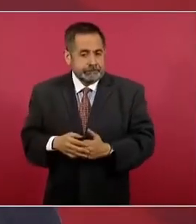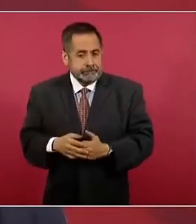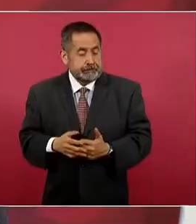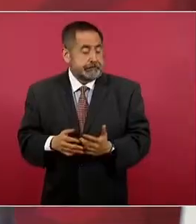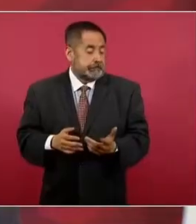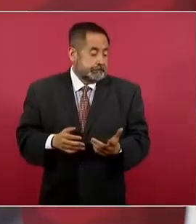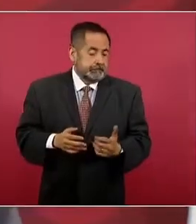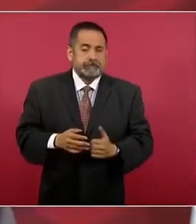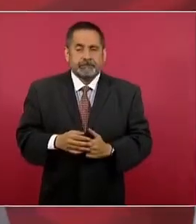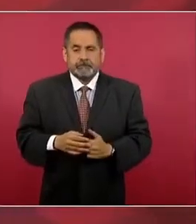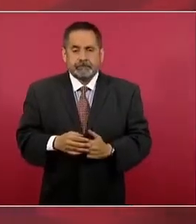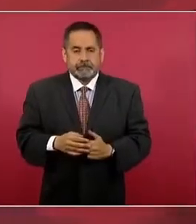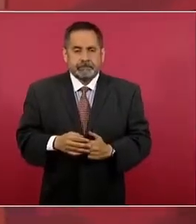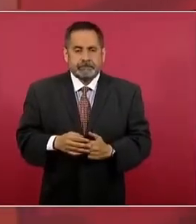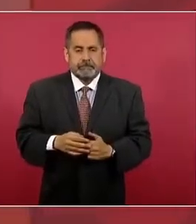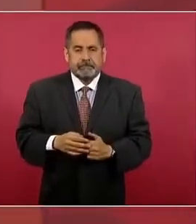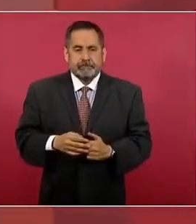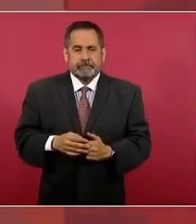tienen